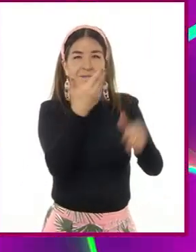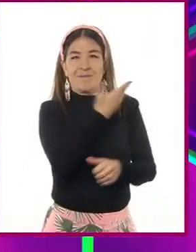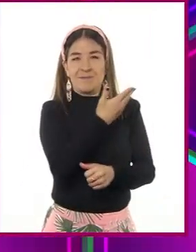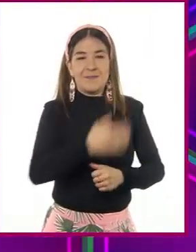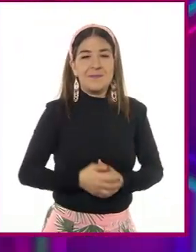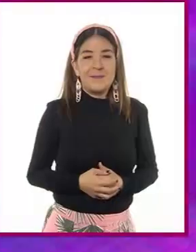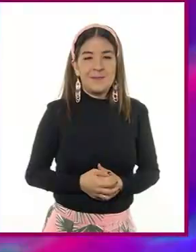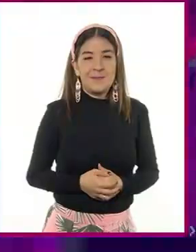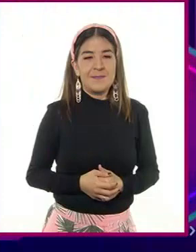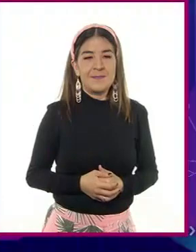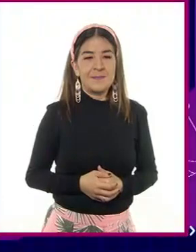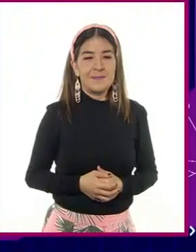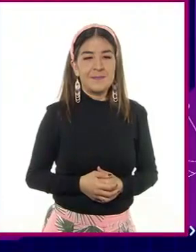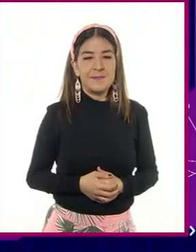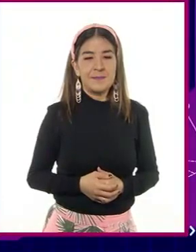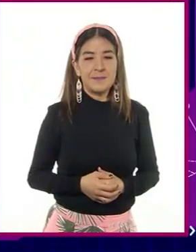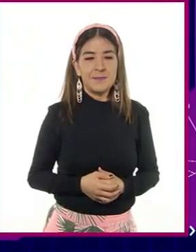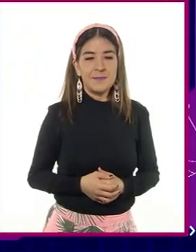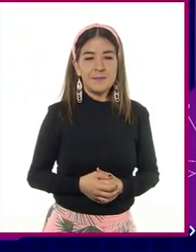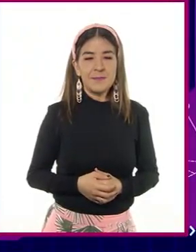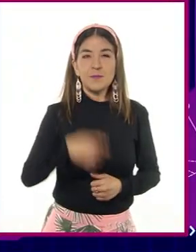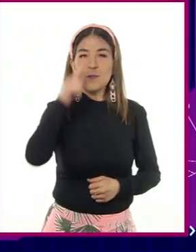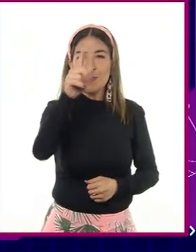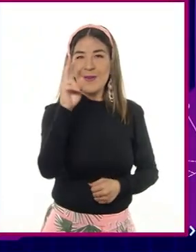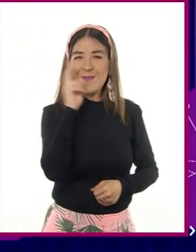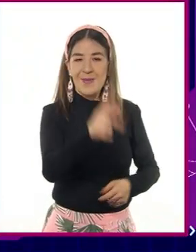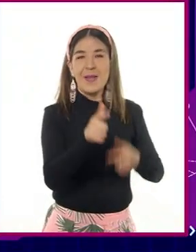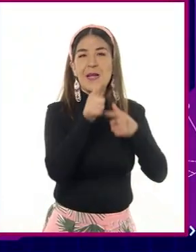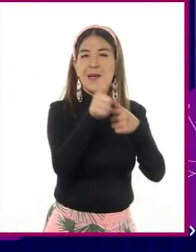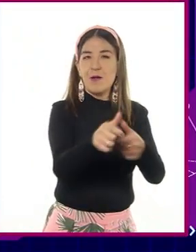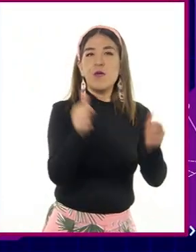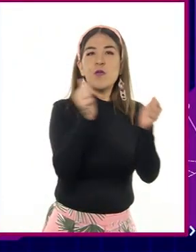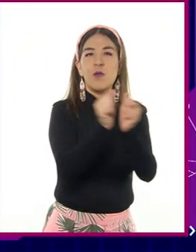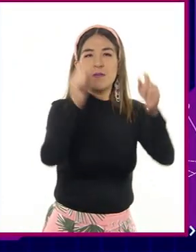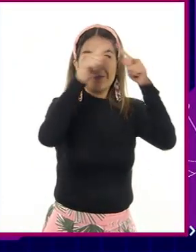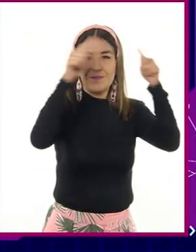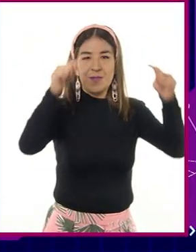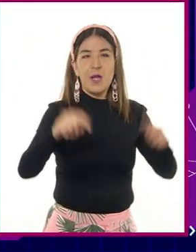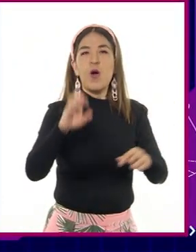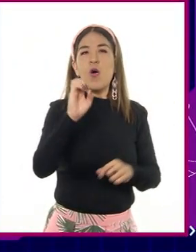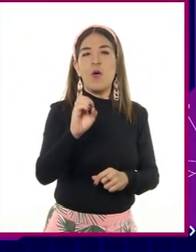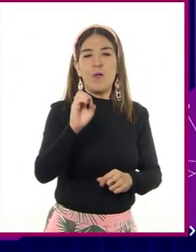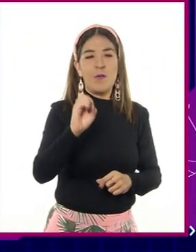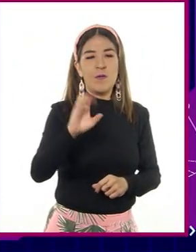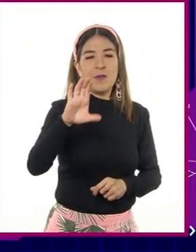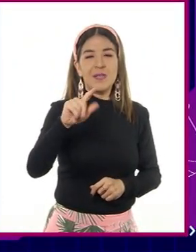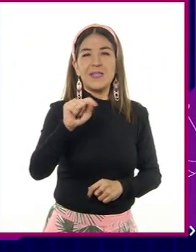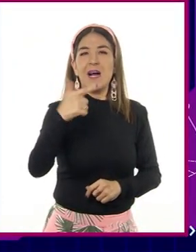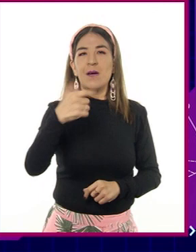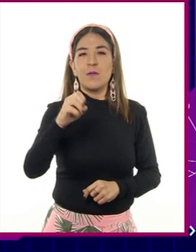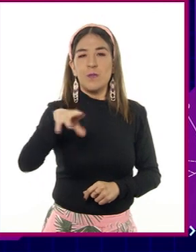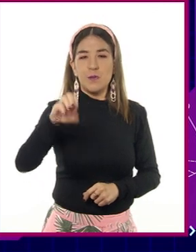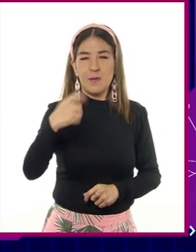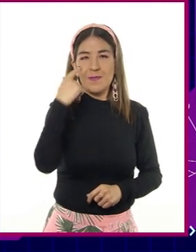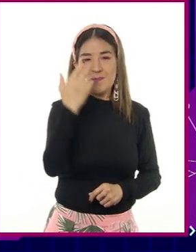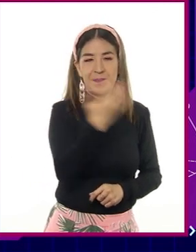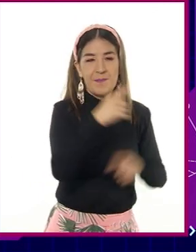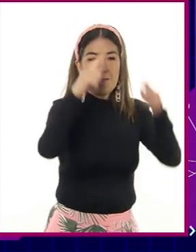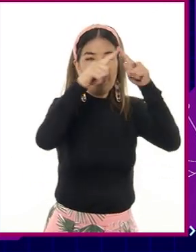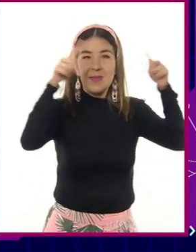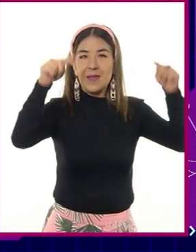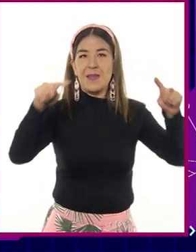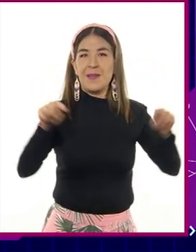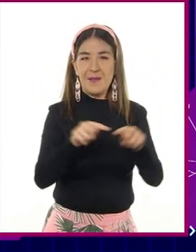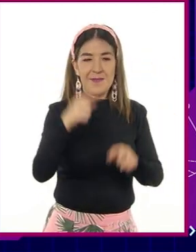siguiente. Observen la siguiente sucesión hecha con octágonos regulares. Si analizamos el perímetro de las figuras,